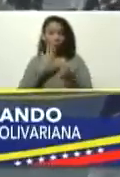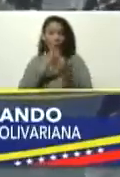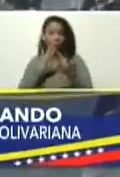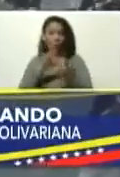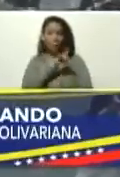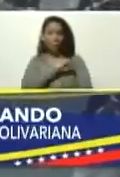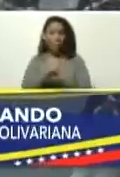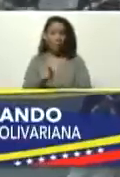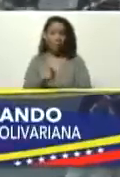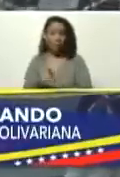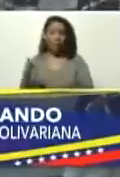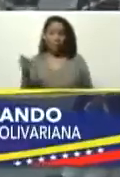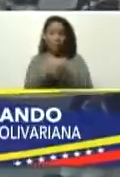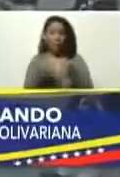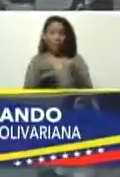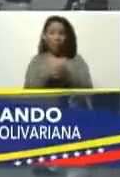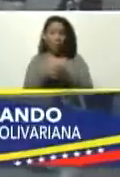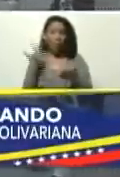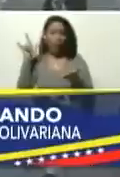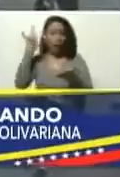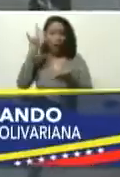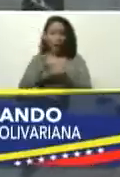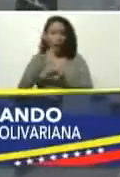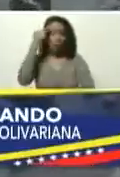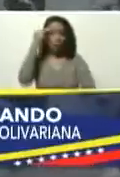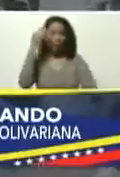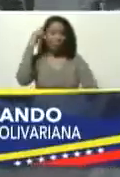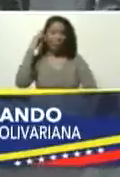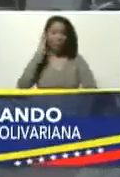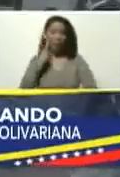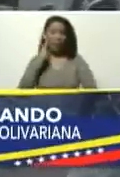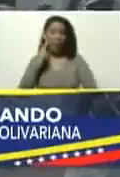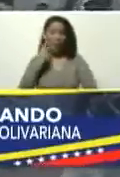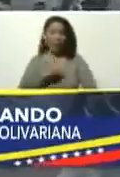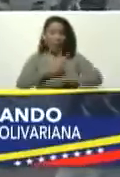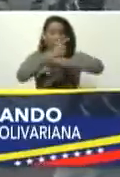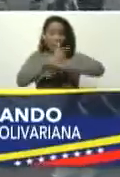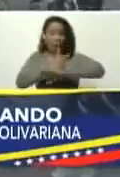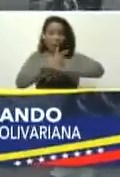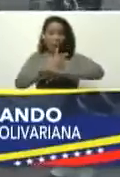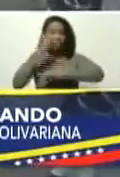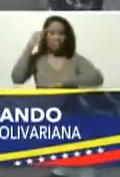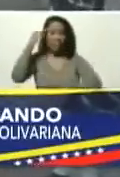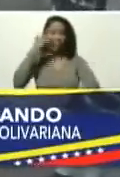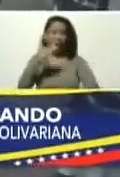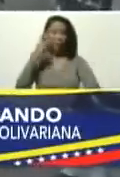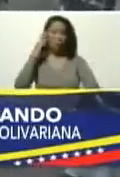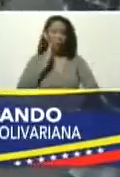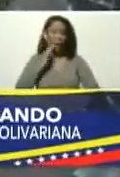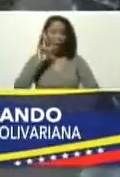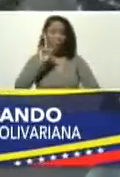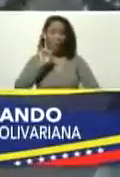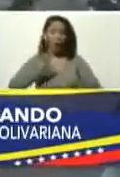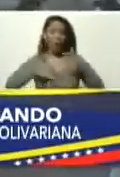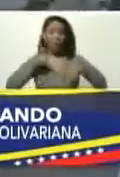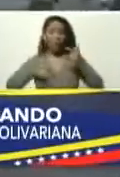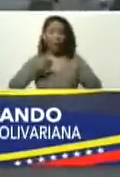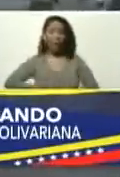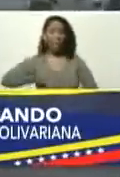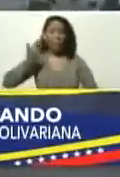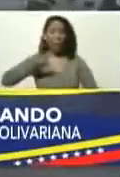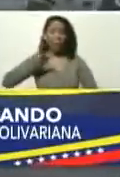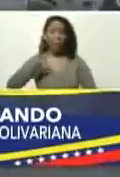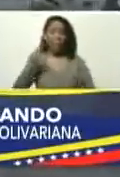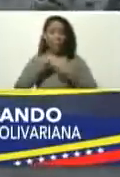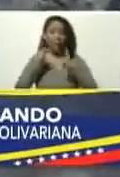de los componentes de la aviación militar bolivariana y de la Armada Militar Bolivariana. Un acto importante para el fortalecimiento. Palabras